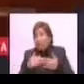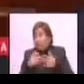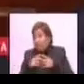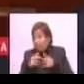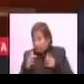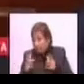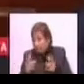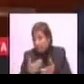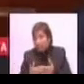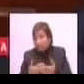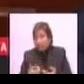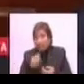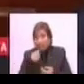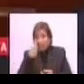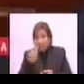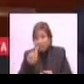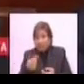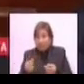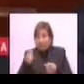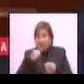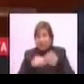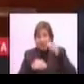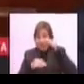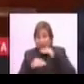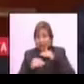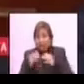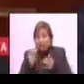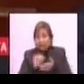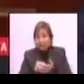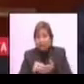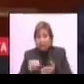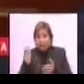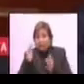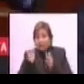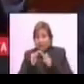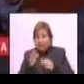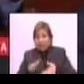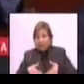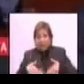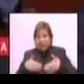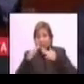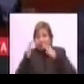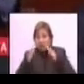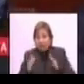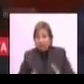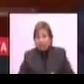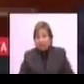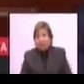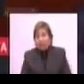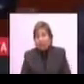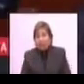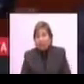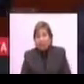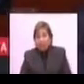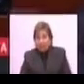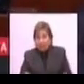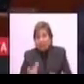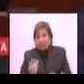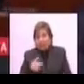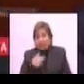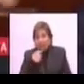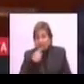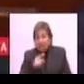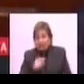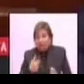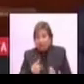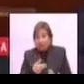grandes. Uno le dice una cosa al otro, el otro se la responde y empieza más y después ya no puede regresar. Y en esta situación ya estamos,